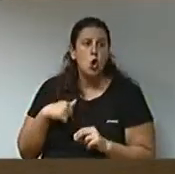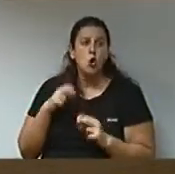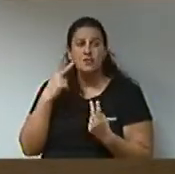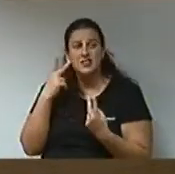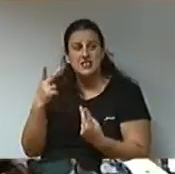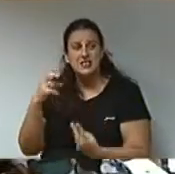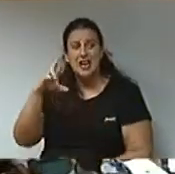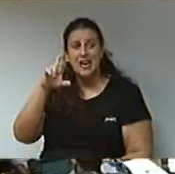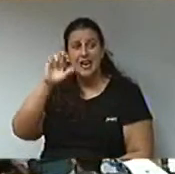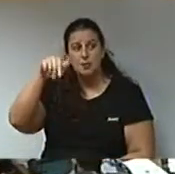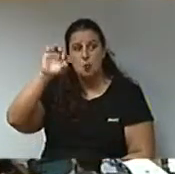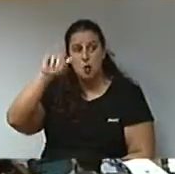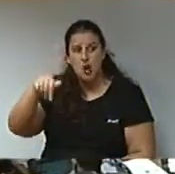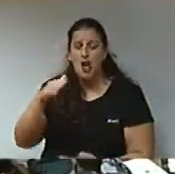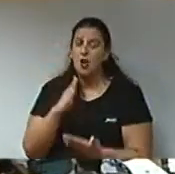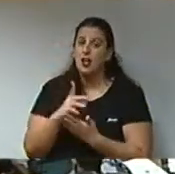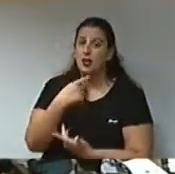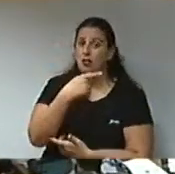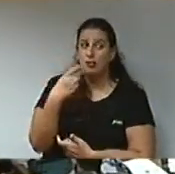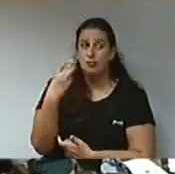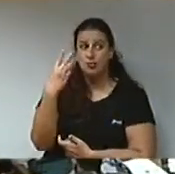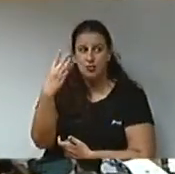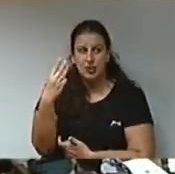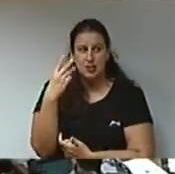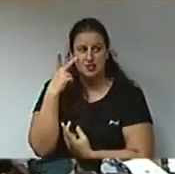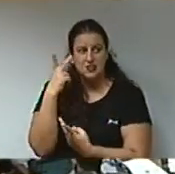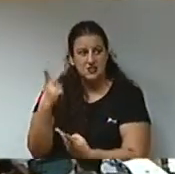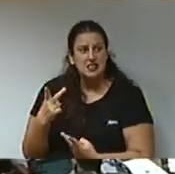he visitado el 105, he visitado